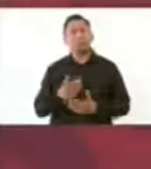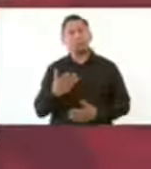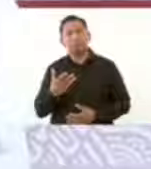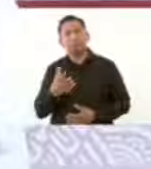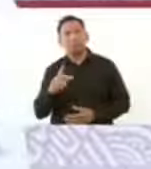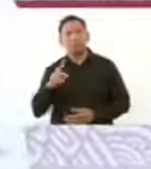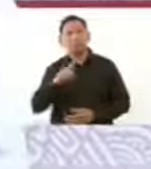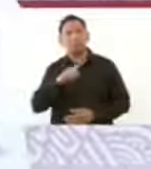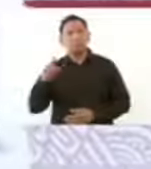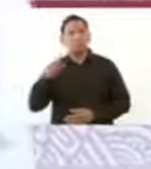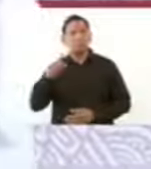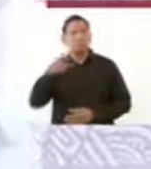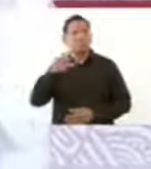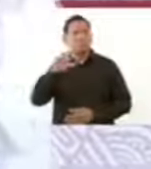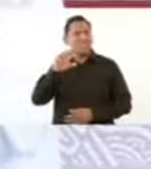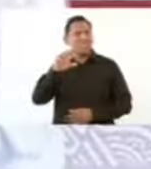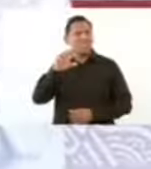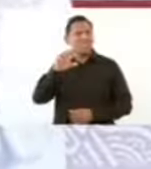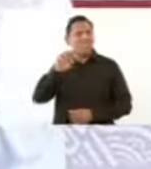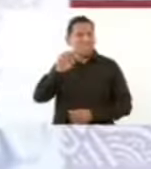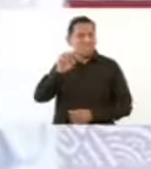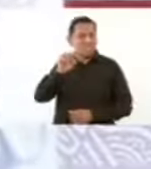como 160